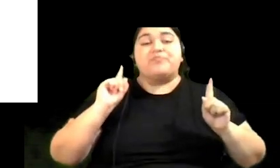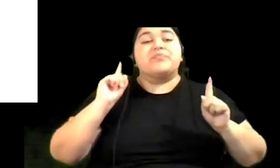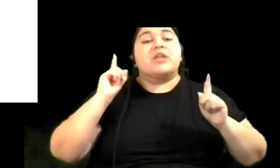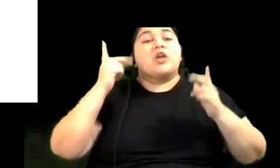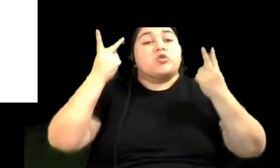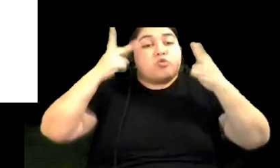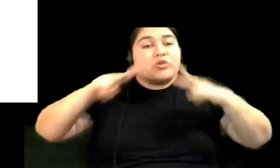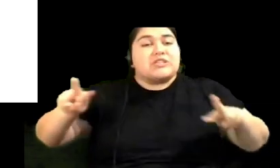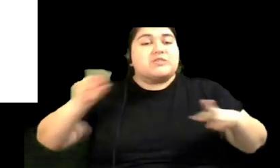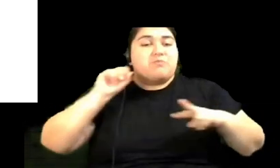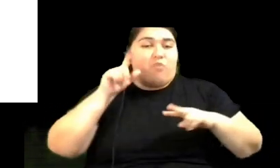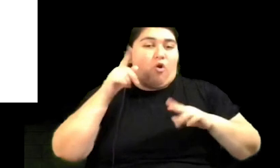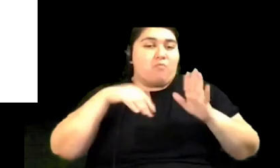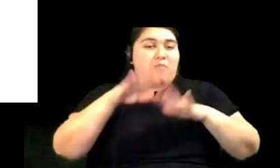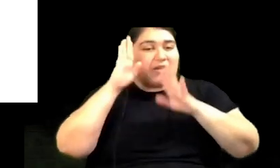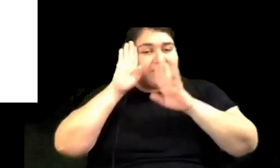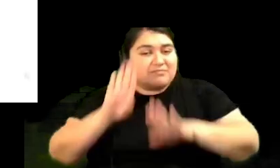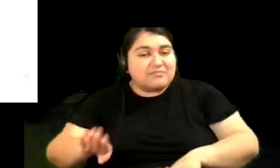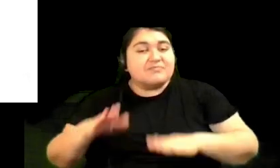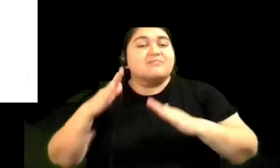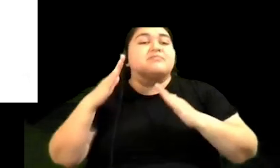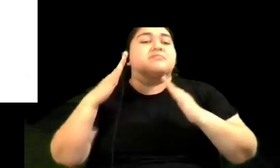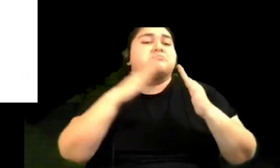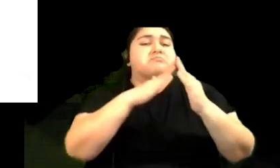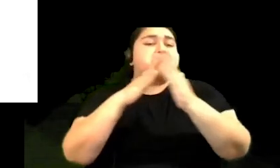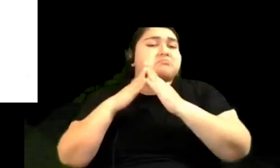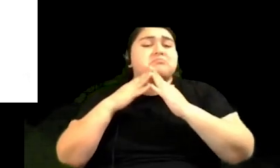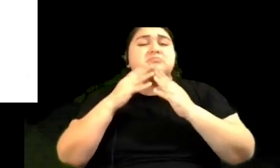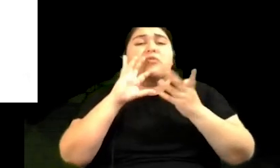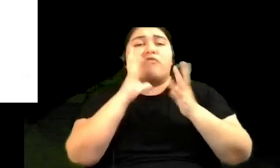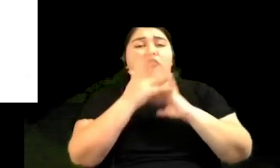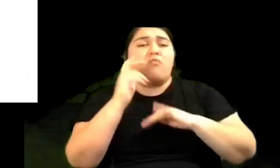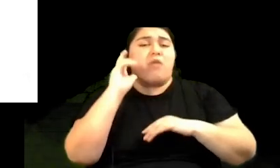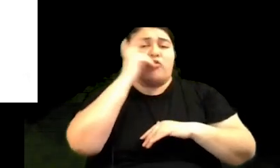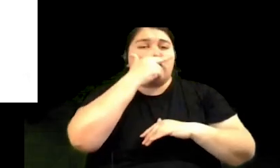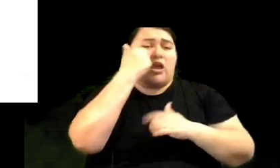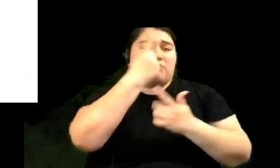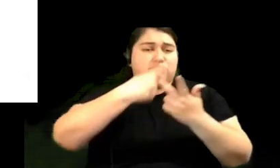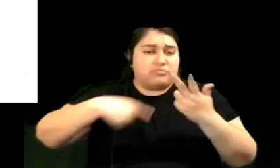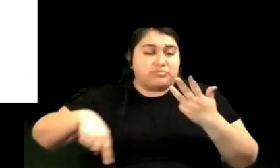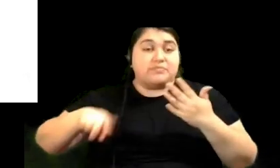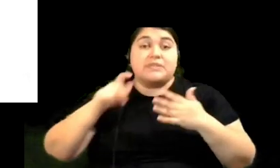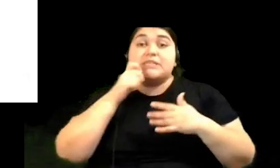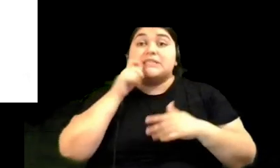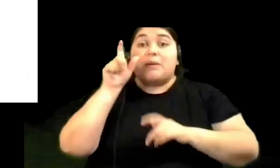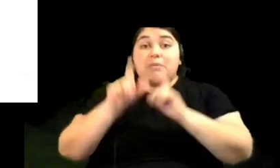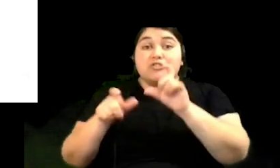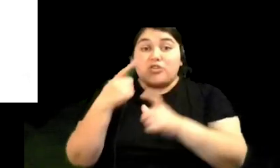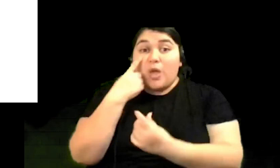Turismo, alojados en establecimientos de cualquier tipo o categoría. O sea, por el hecho que el no residente